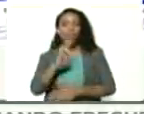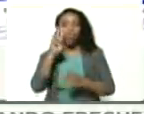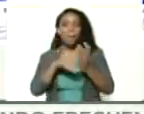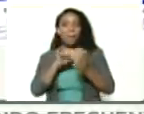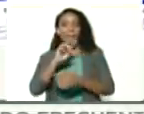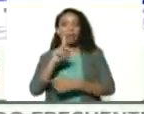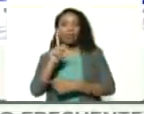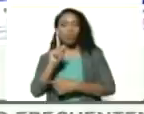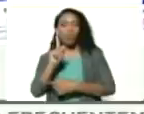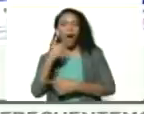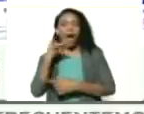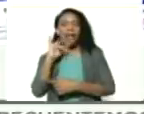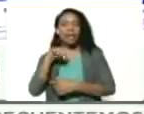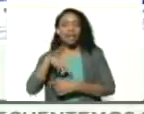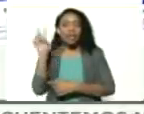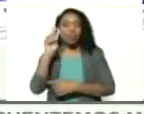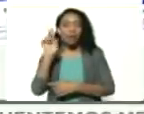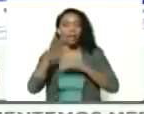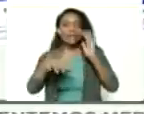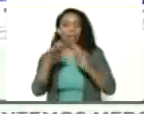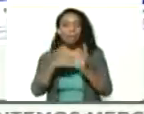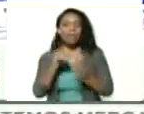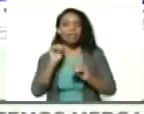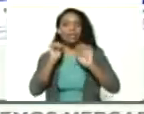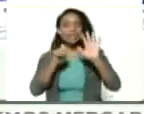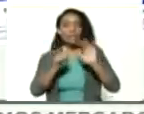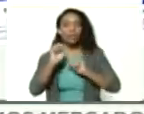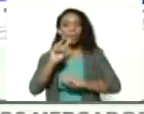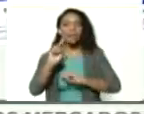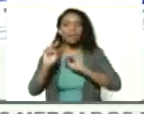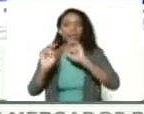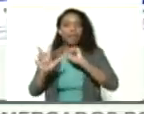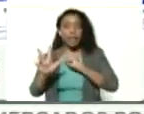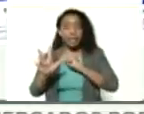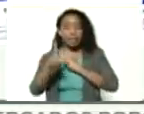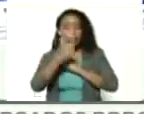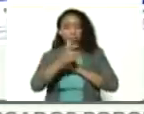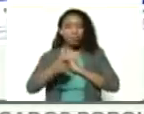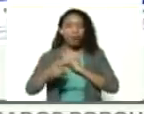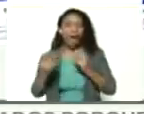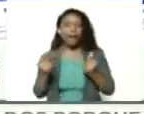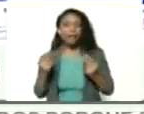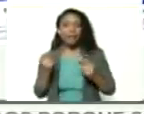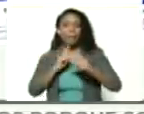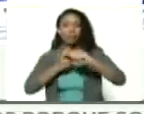11/4/2021 tenemos en Venezuela 15.623 casos activos.